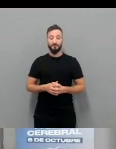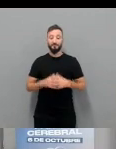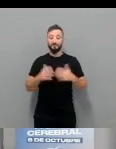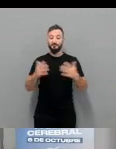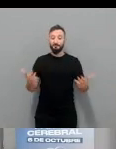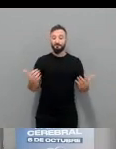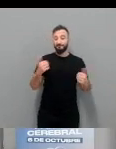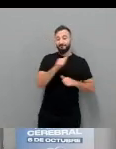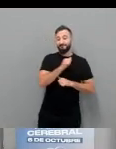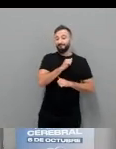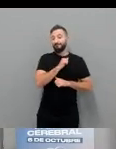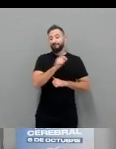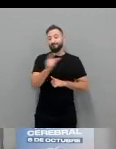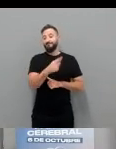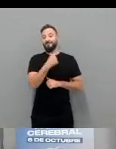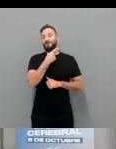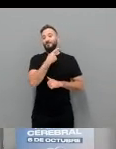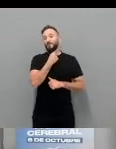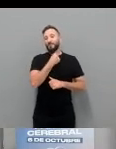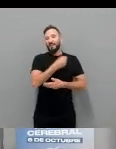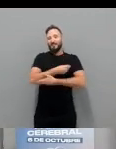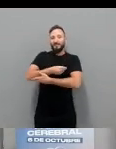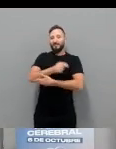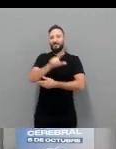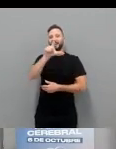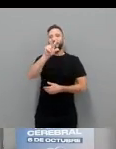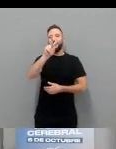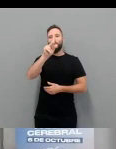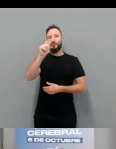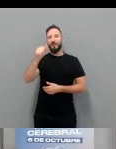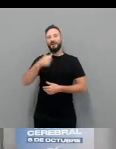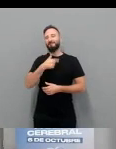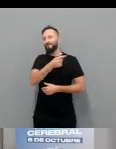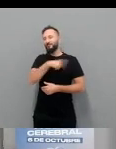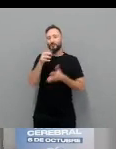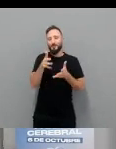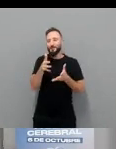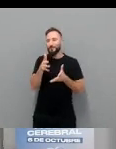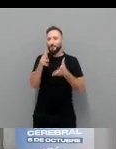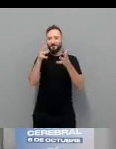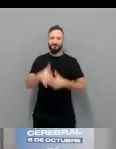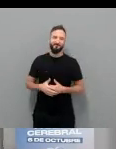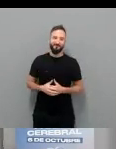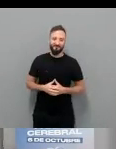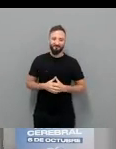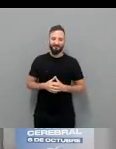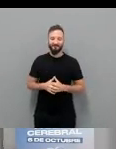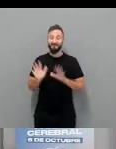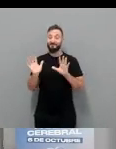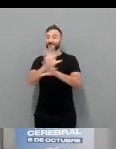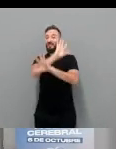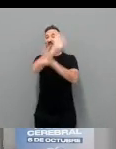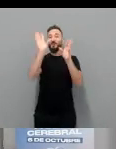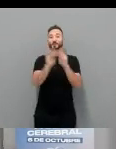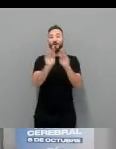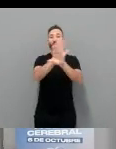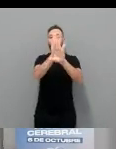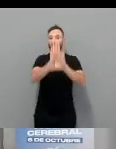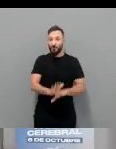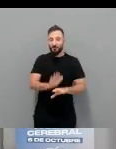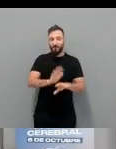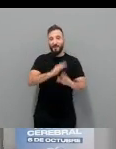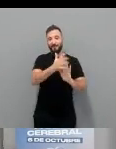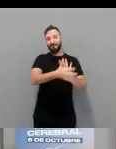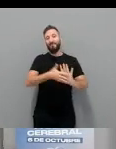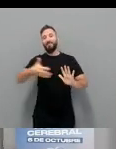Bueno, espero que os haya gustado nuestro chiquitín. Nosotras estamos enamoraditas. Bueno, y ya para terminar y no extendernos más, bueno,